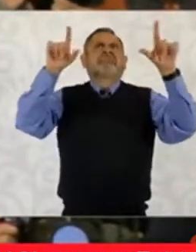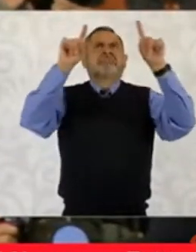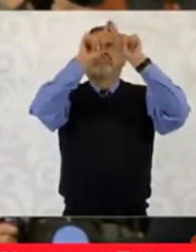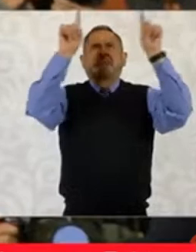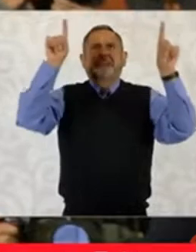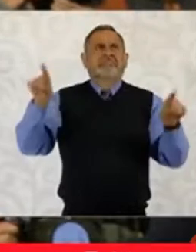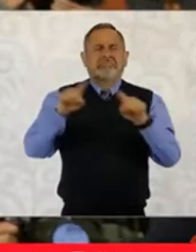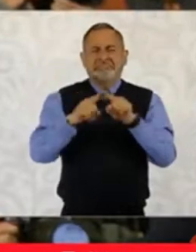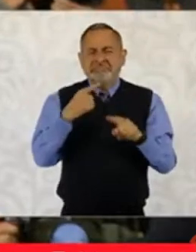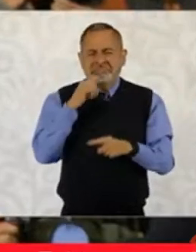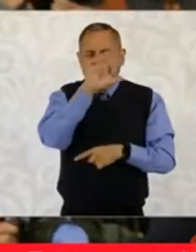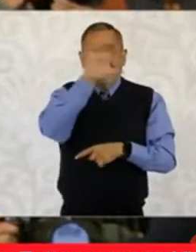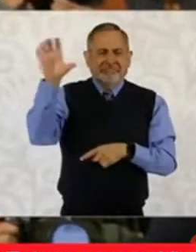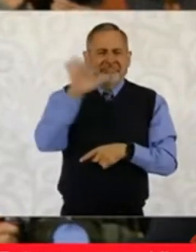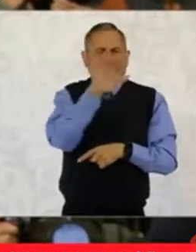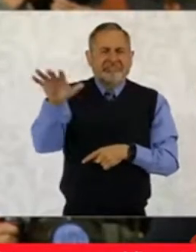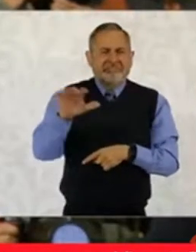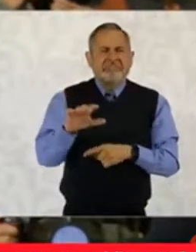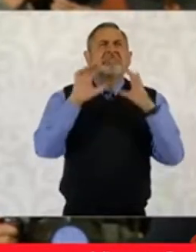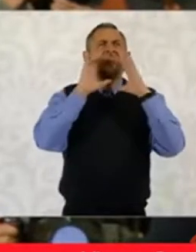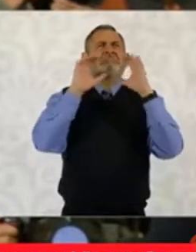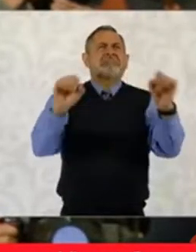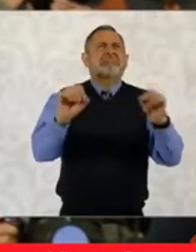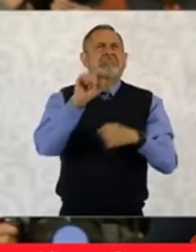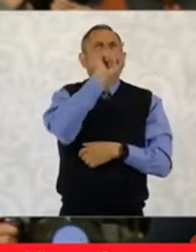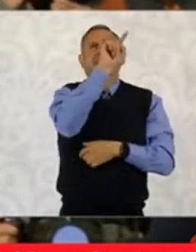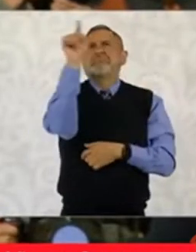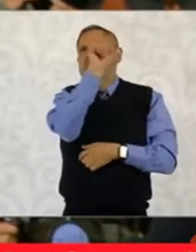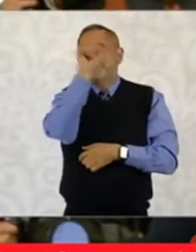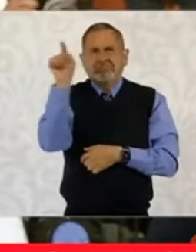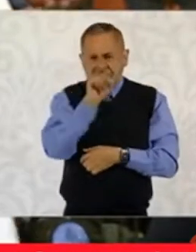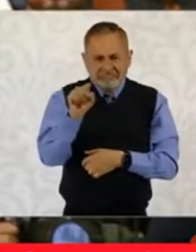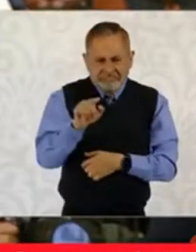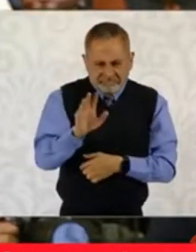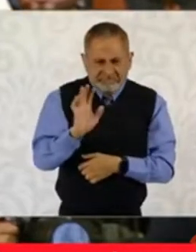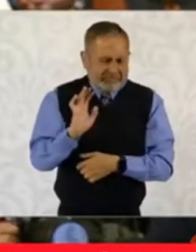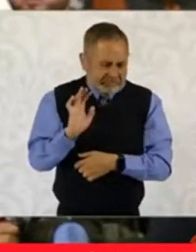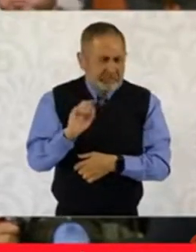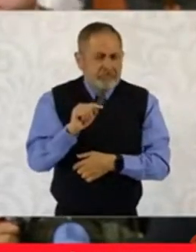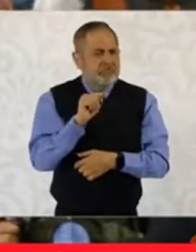dice Rancho o Izaguirre Rancho, es